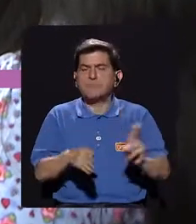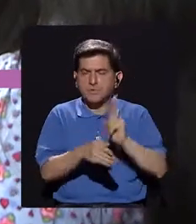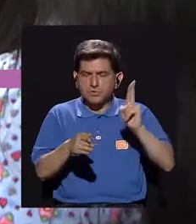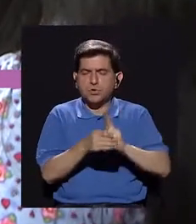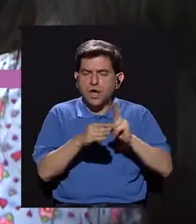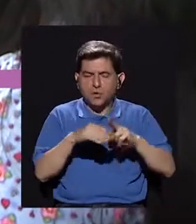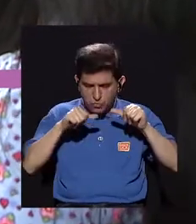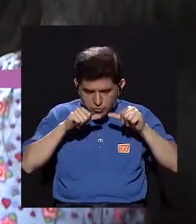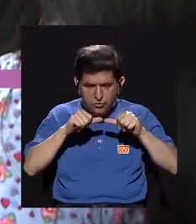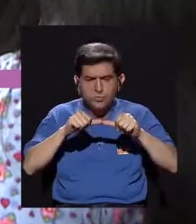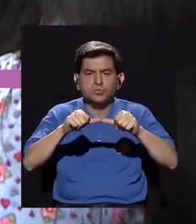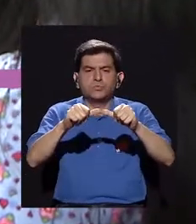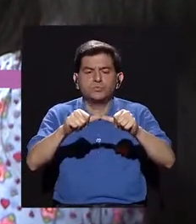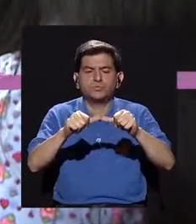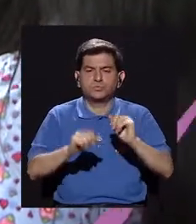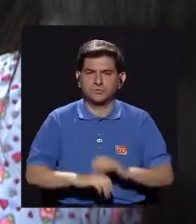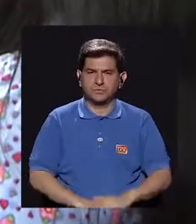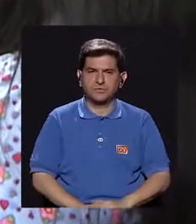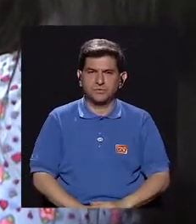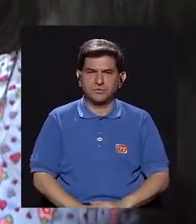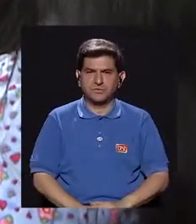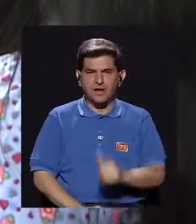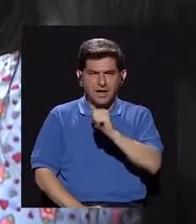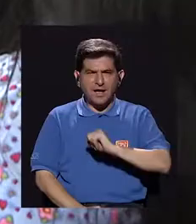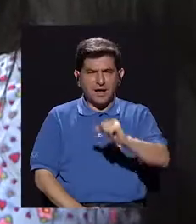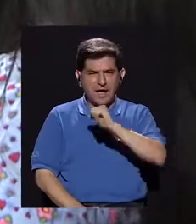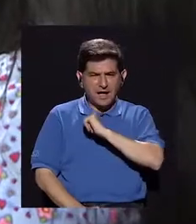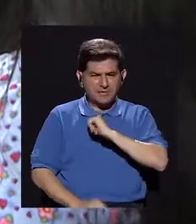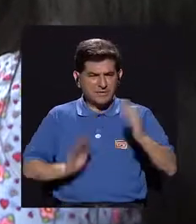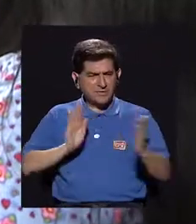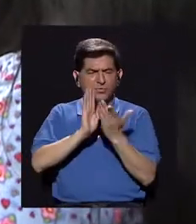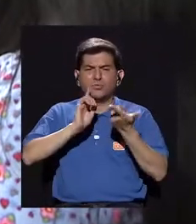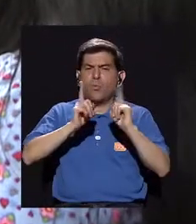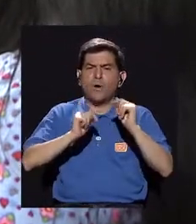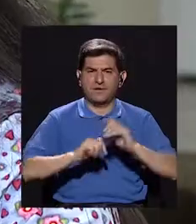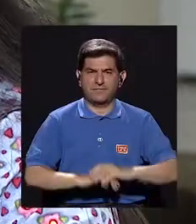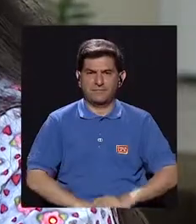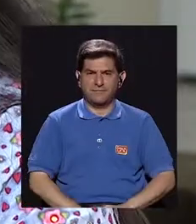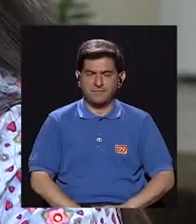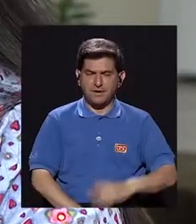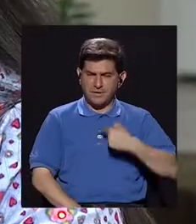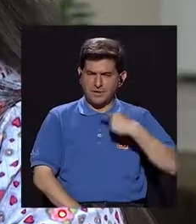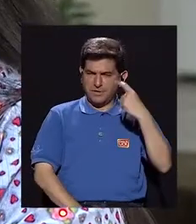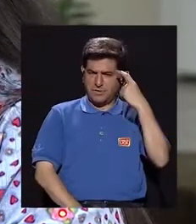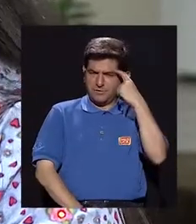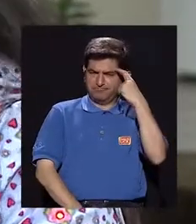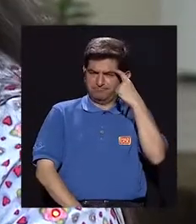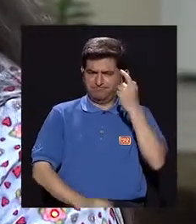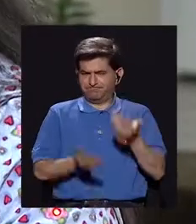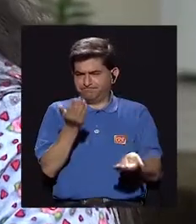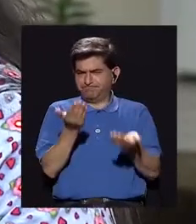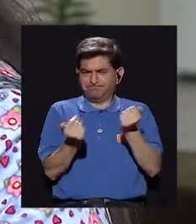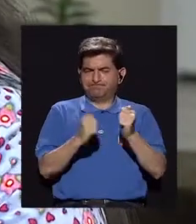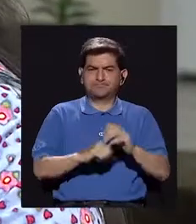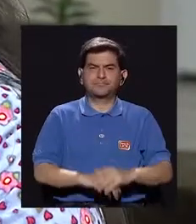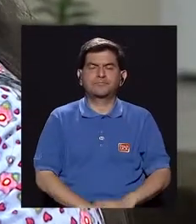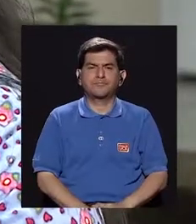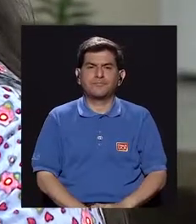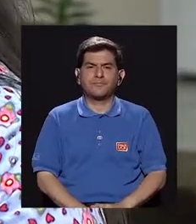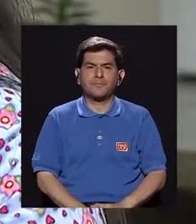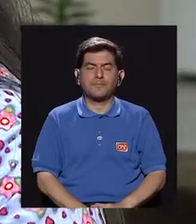que ya consume sustancias? ¿Qué sí. actitudes o a qué me enfrento yo que me hagan pensarlo?